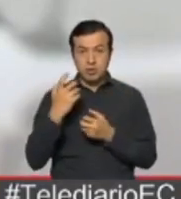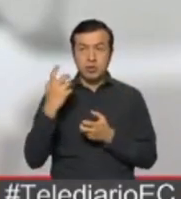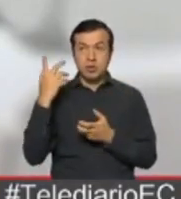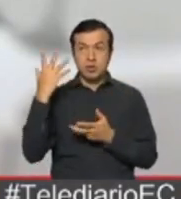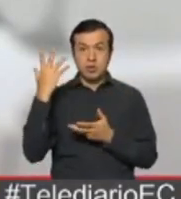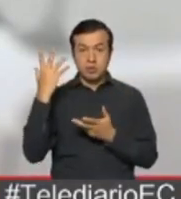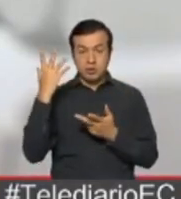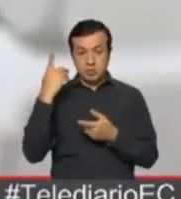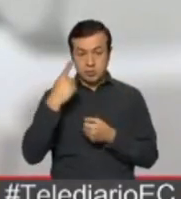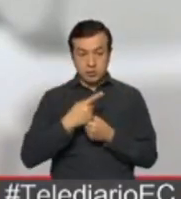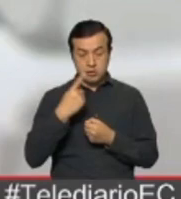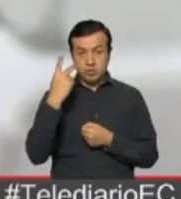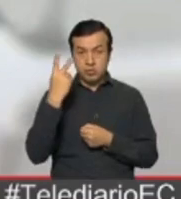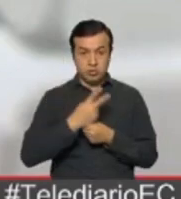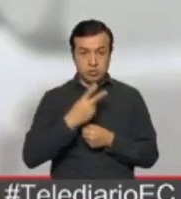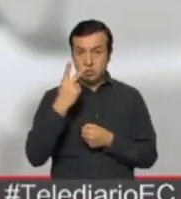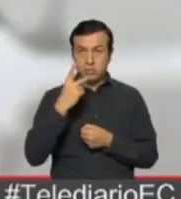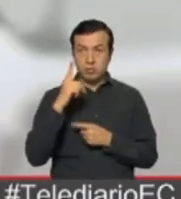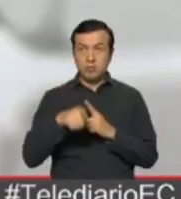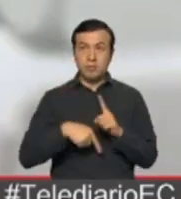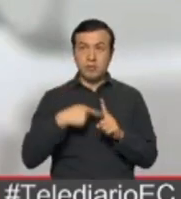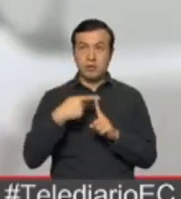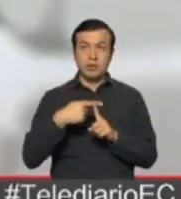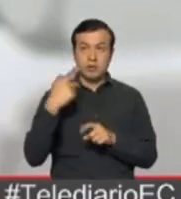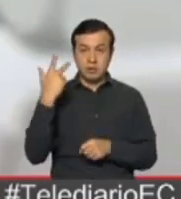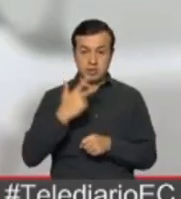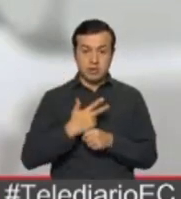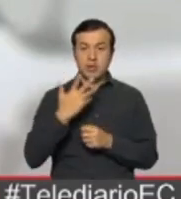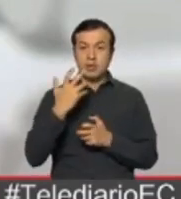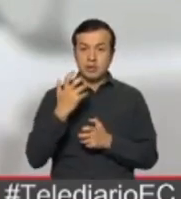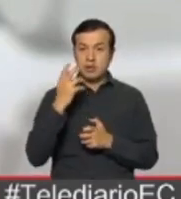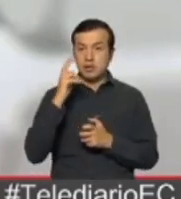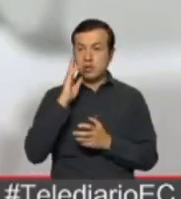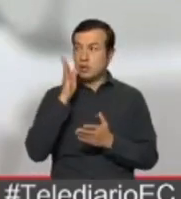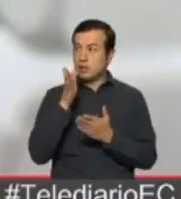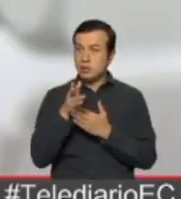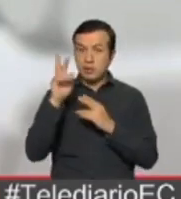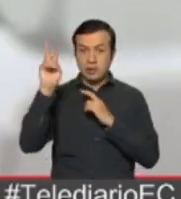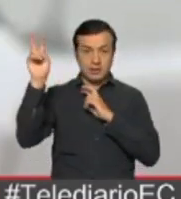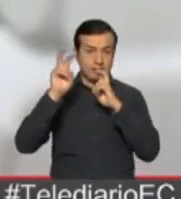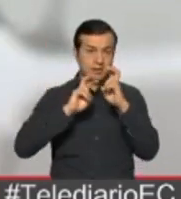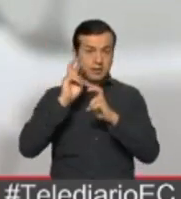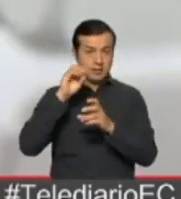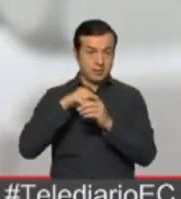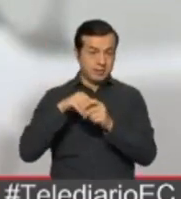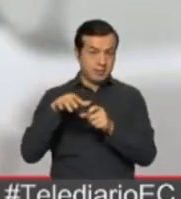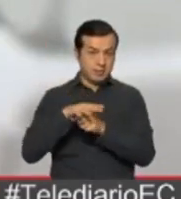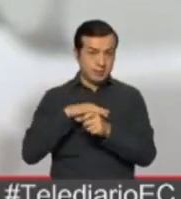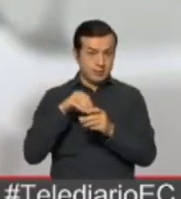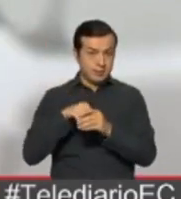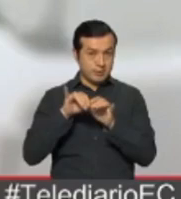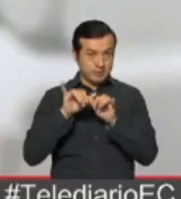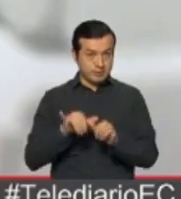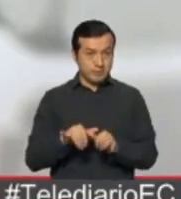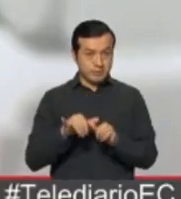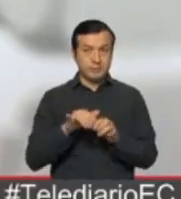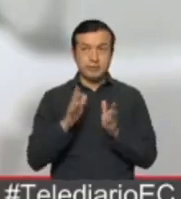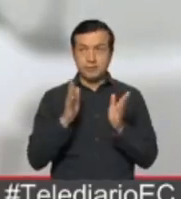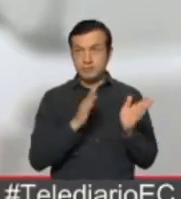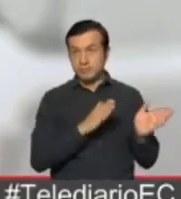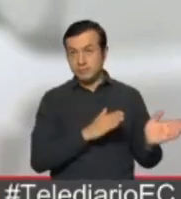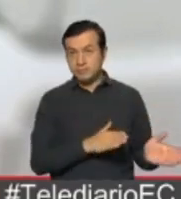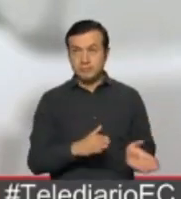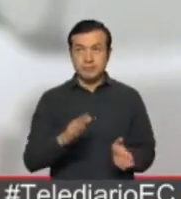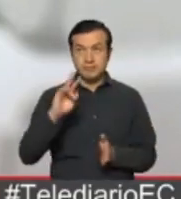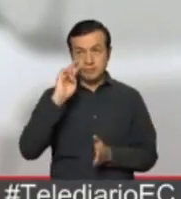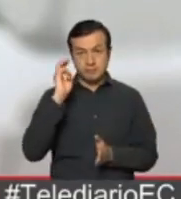día de estancia en lugar de ser dos sea un tercer día en la ciudad para poder hacer los correspondientes tours